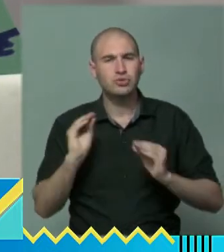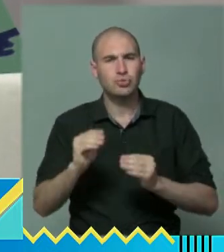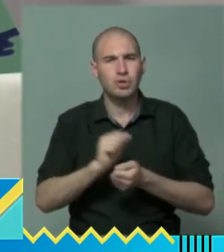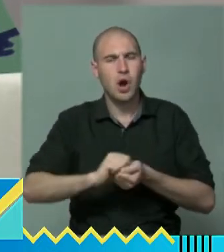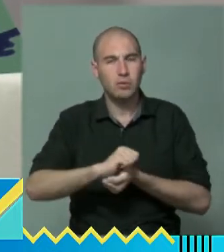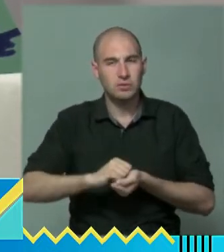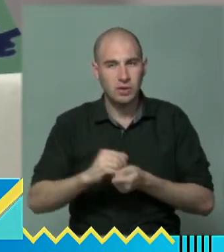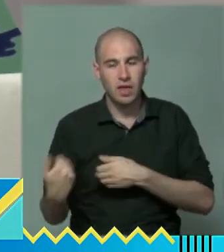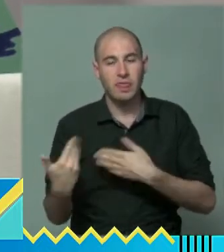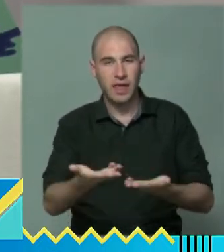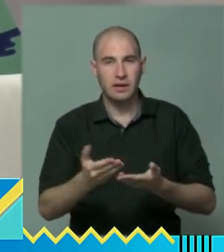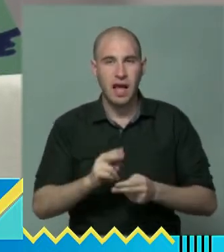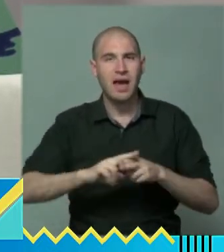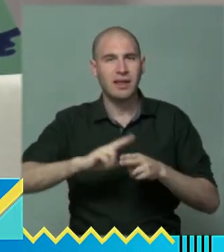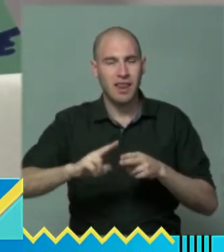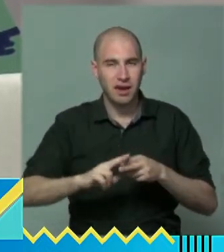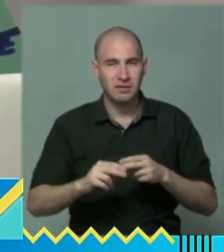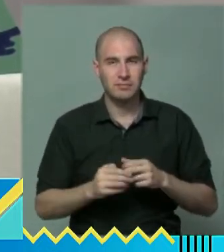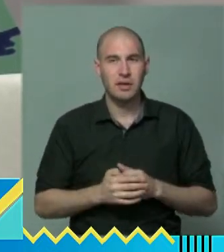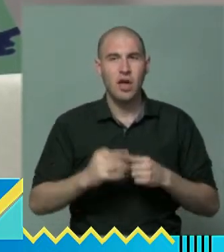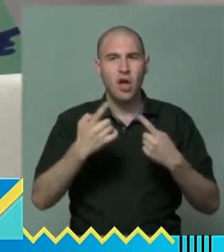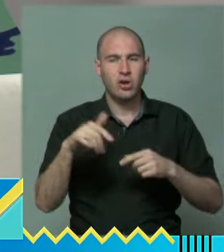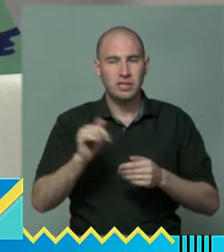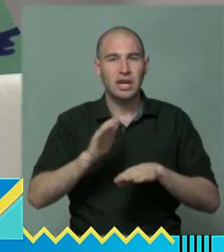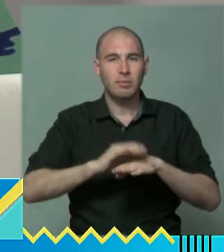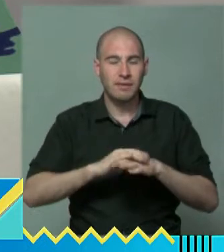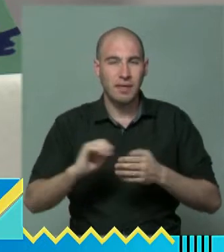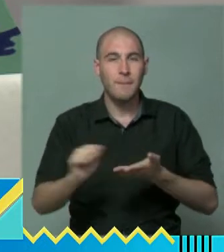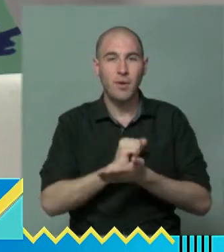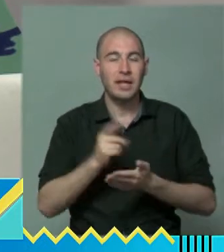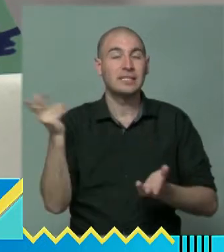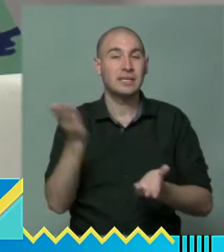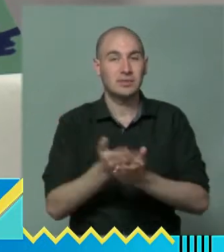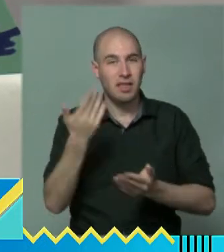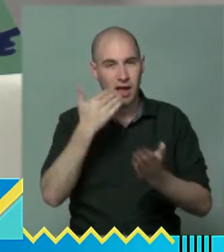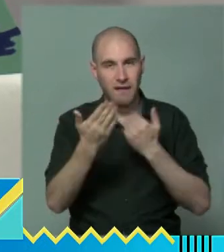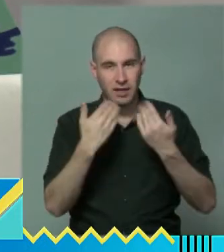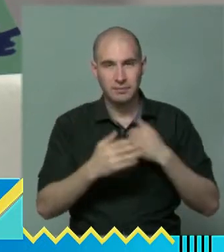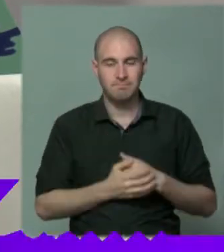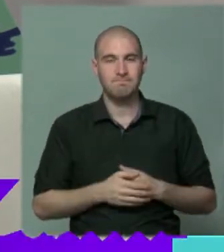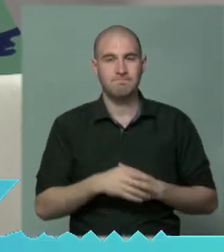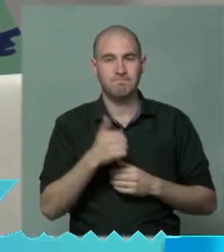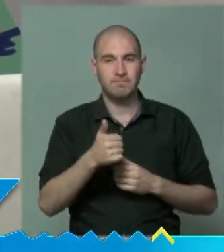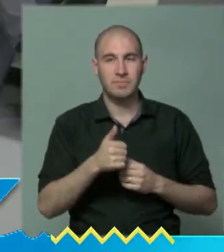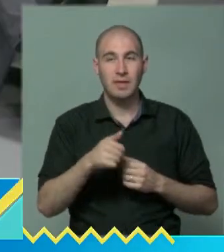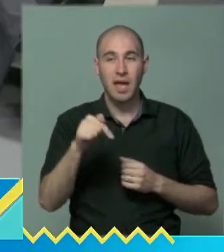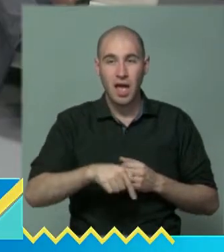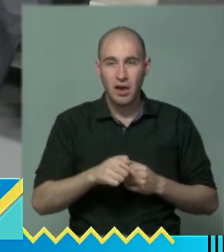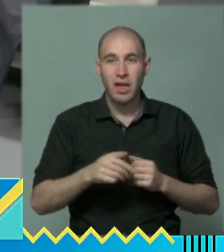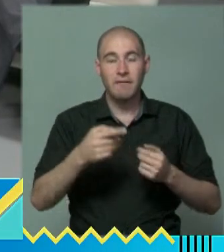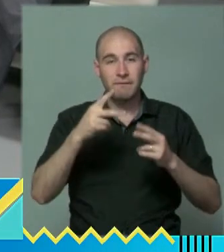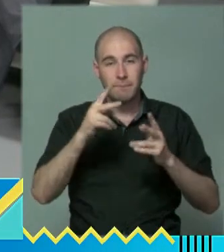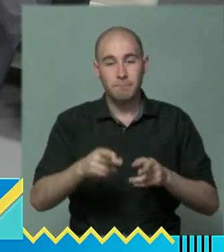corrupción, restituirlas. Bien. O sea, hay resortes para evitar la responsabilidad y estas sanciones que hemos enumerado. Perfecto. Bueno, hemos llegado al